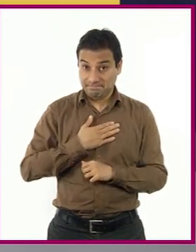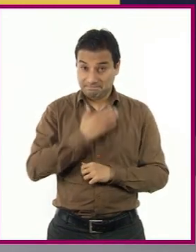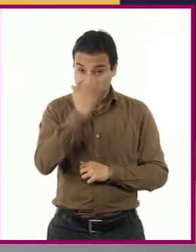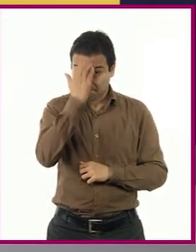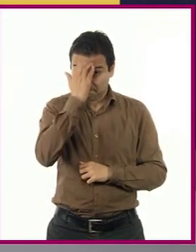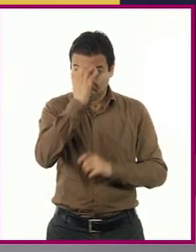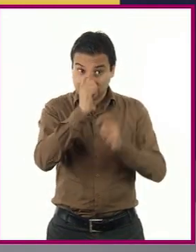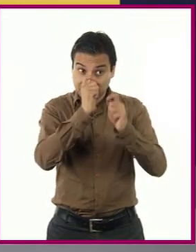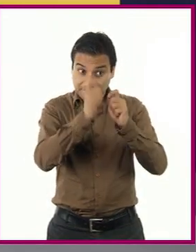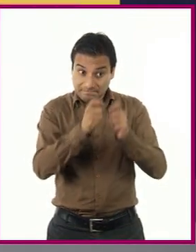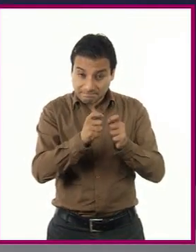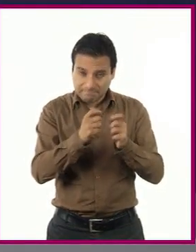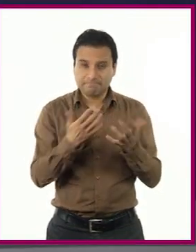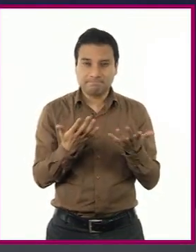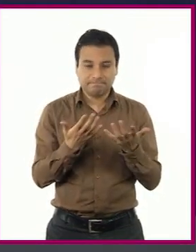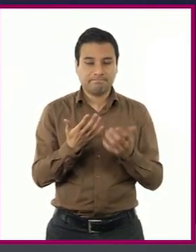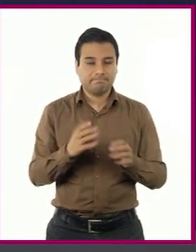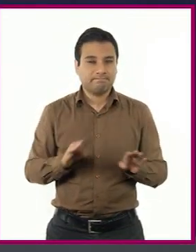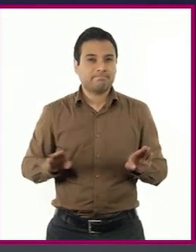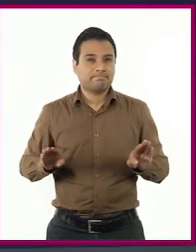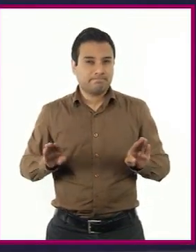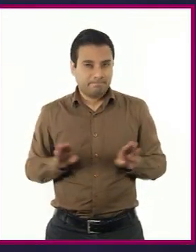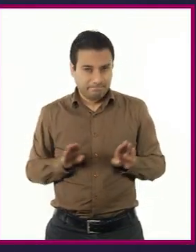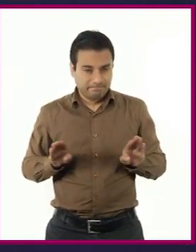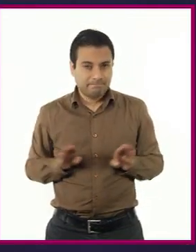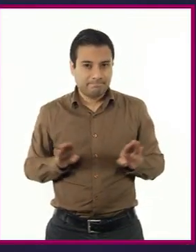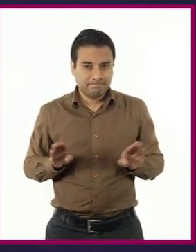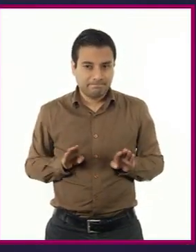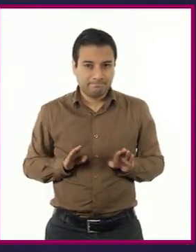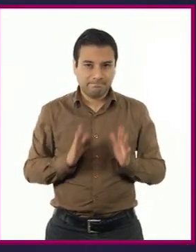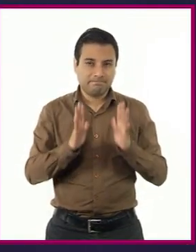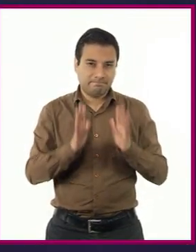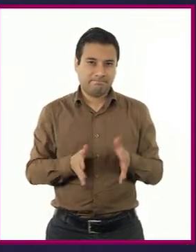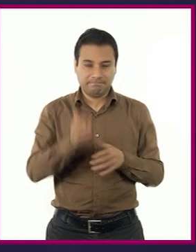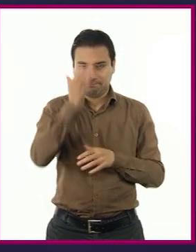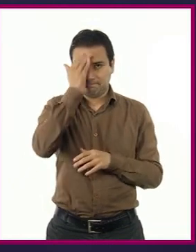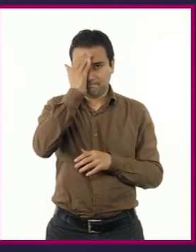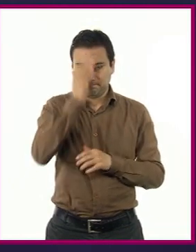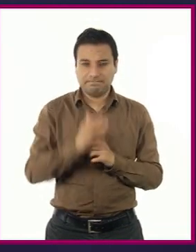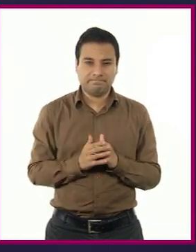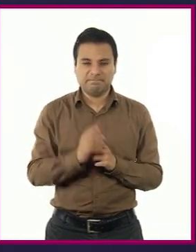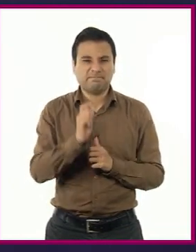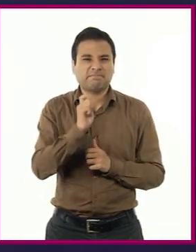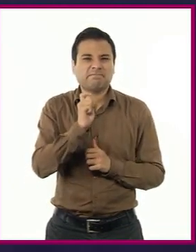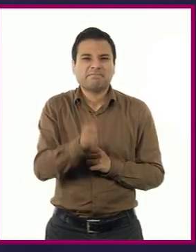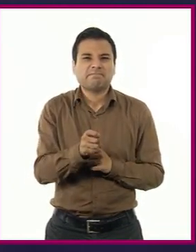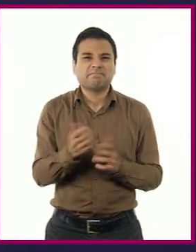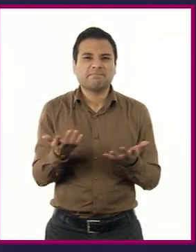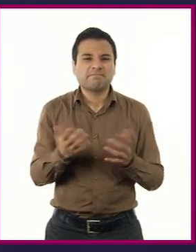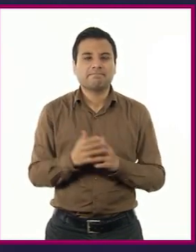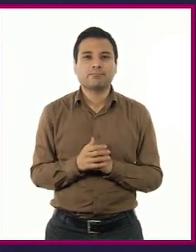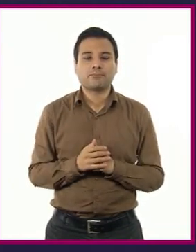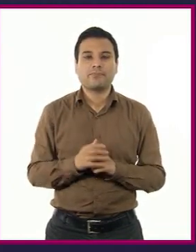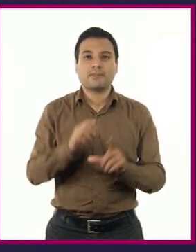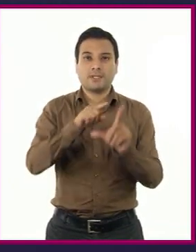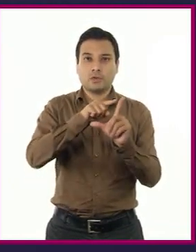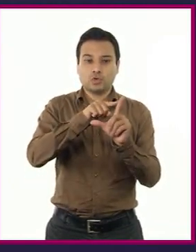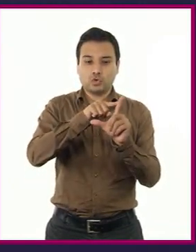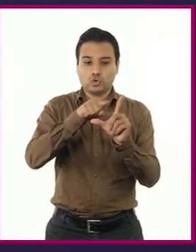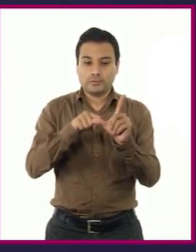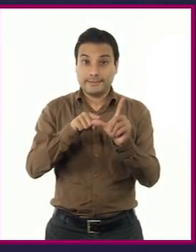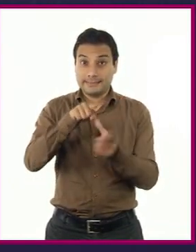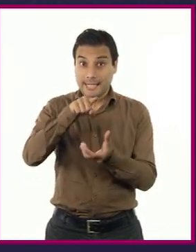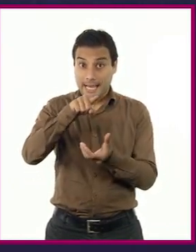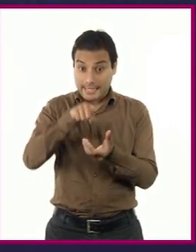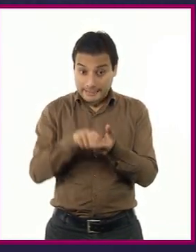una de las propiedades que se conoce de los paralelogramos, la cual dice que la suma de los ángulos